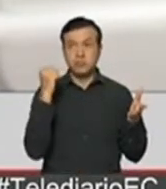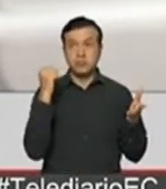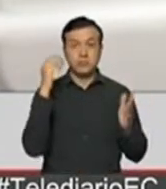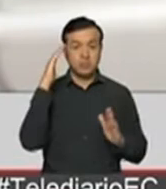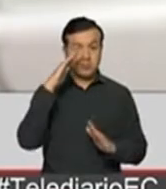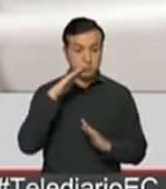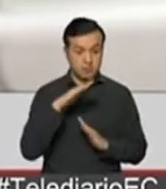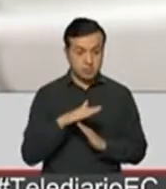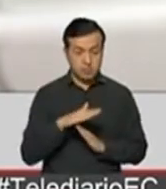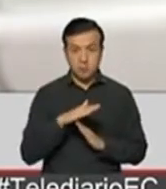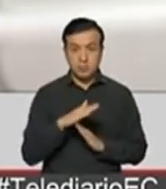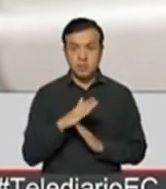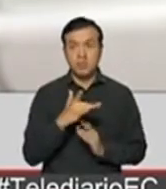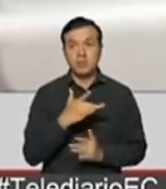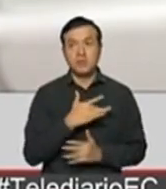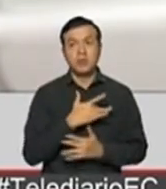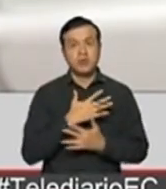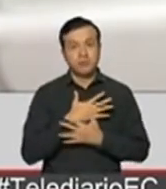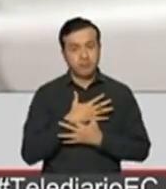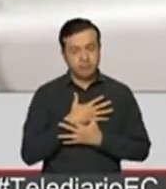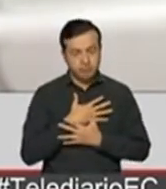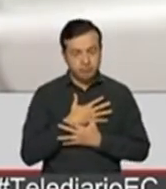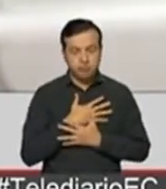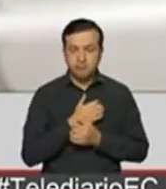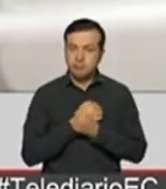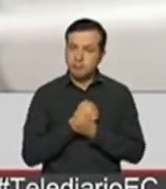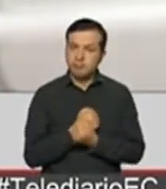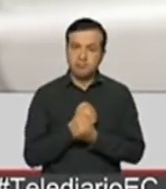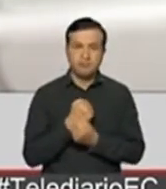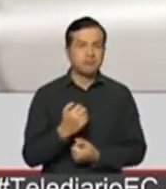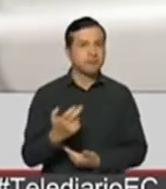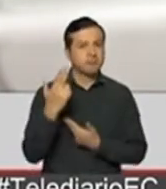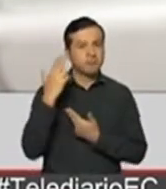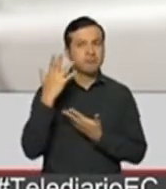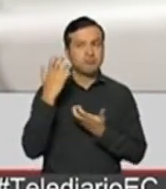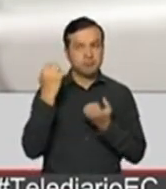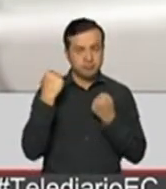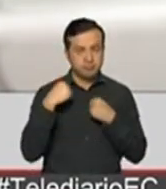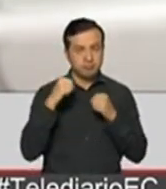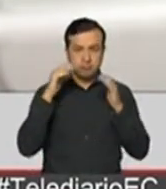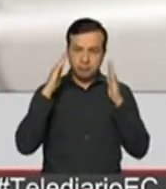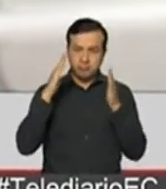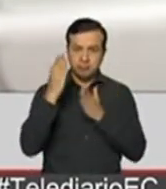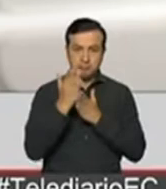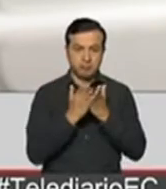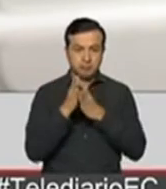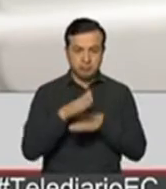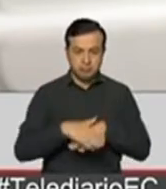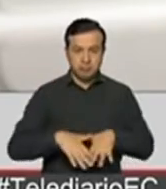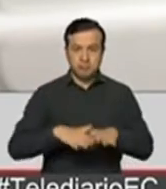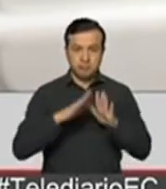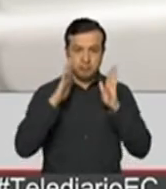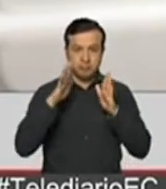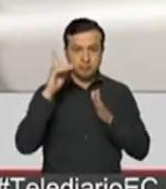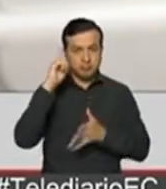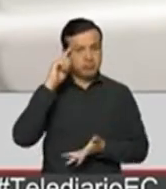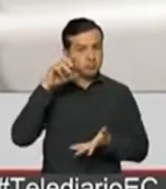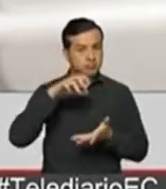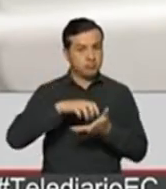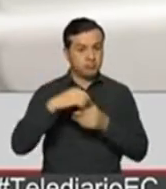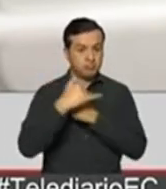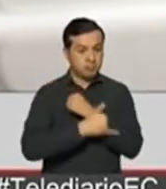del profundo amor amor del soldado por alcanzar el servicio que damos a nuestro estado